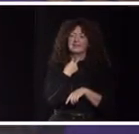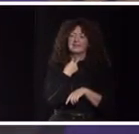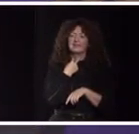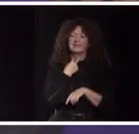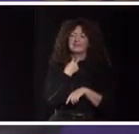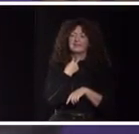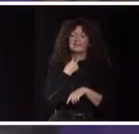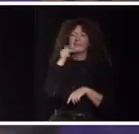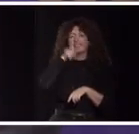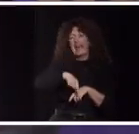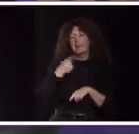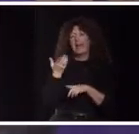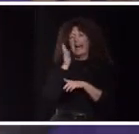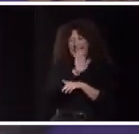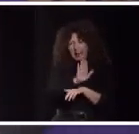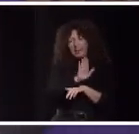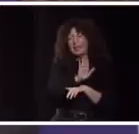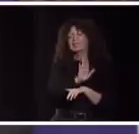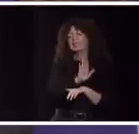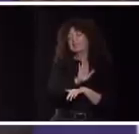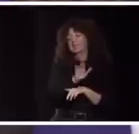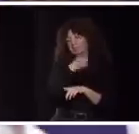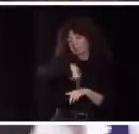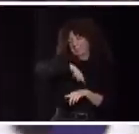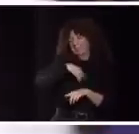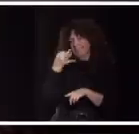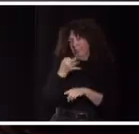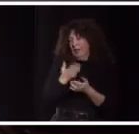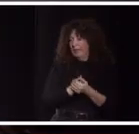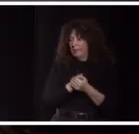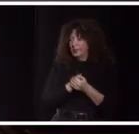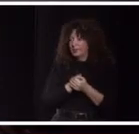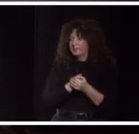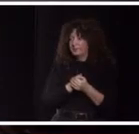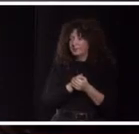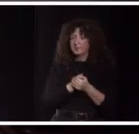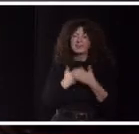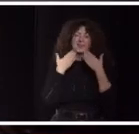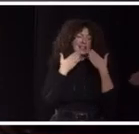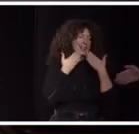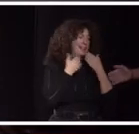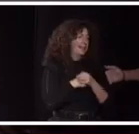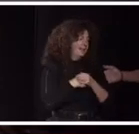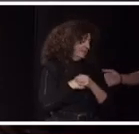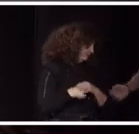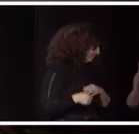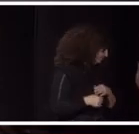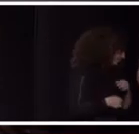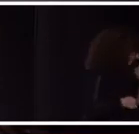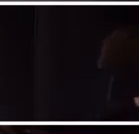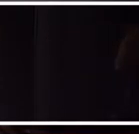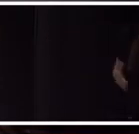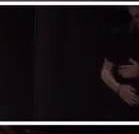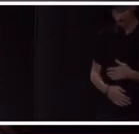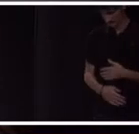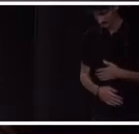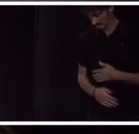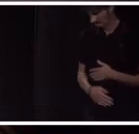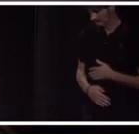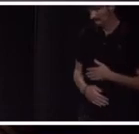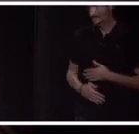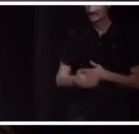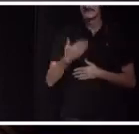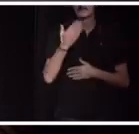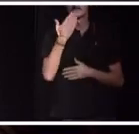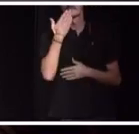una representación como nos merecemos todos y todas. Muchas gracias, Martina. Pues del